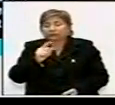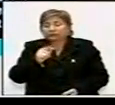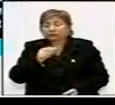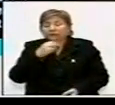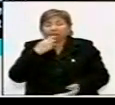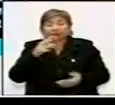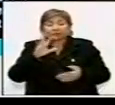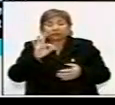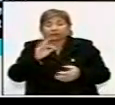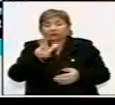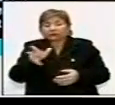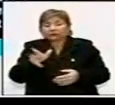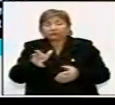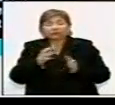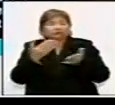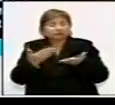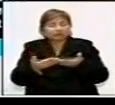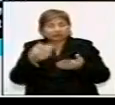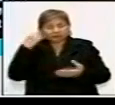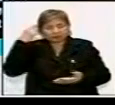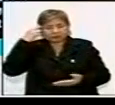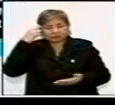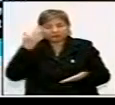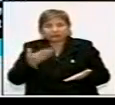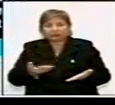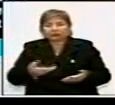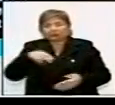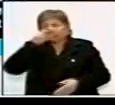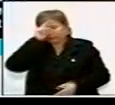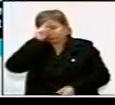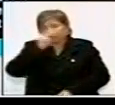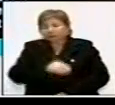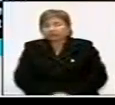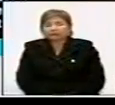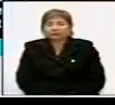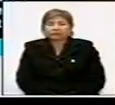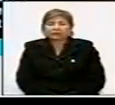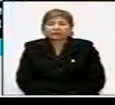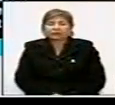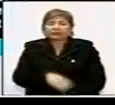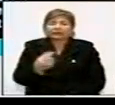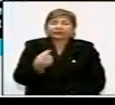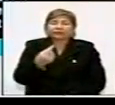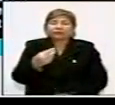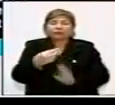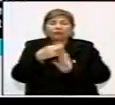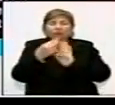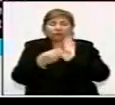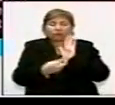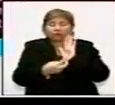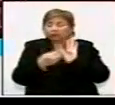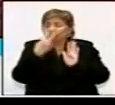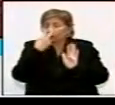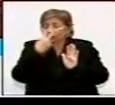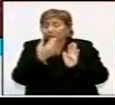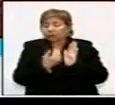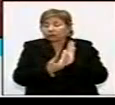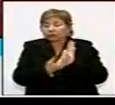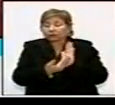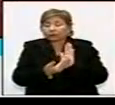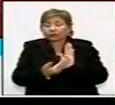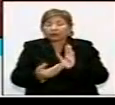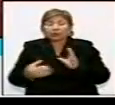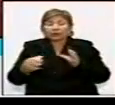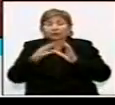93 de la constitución política del perú que son los proyectos que ustedes están observando en el